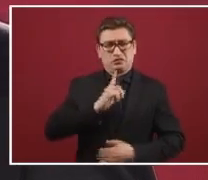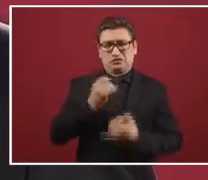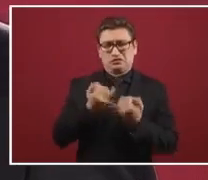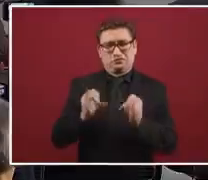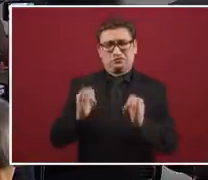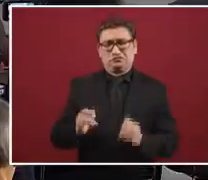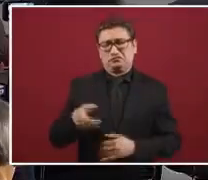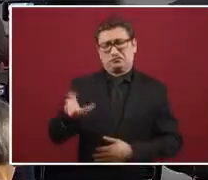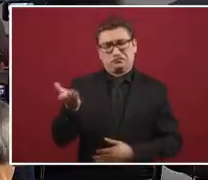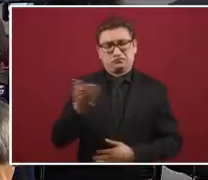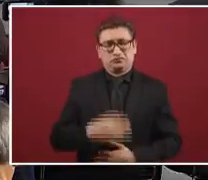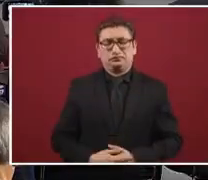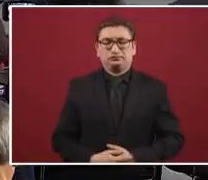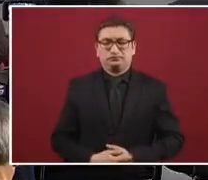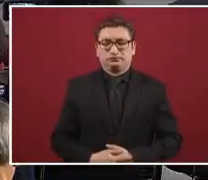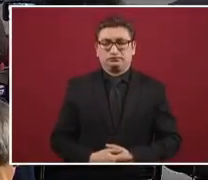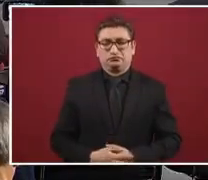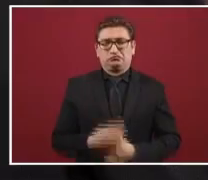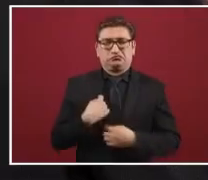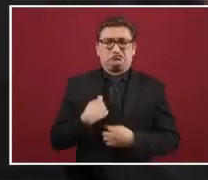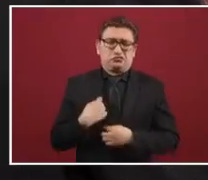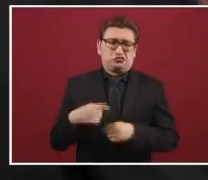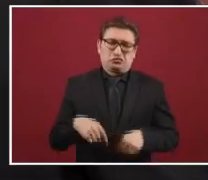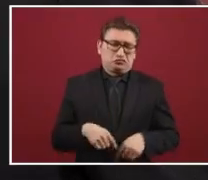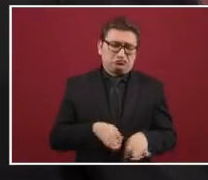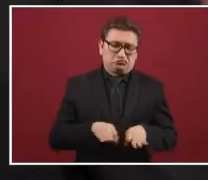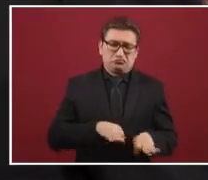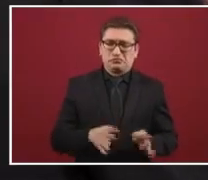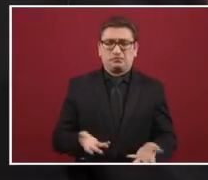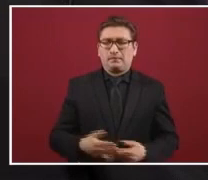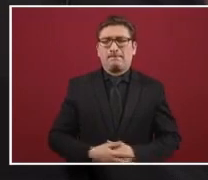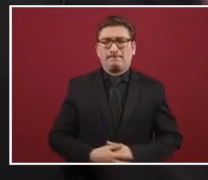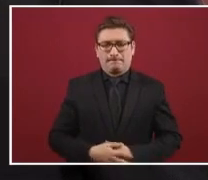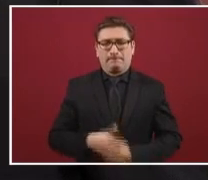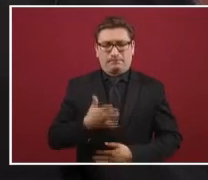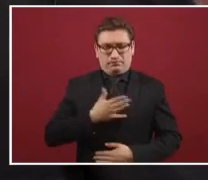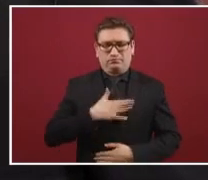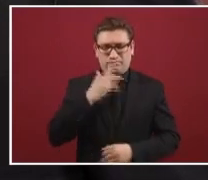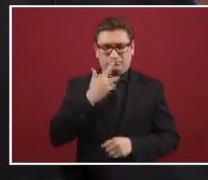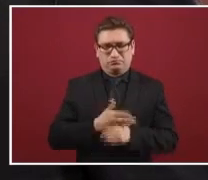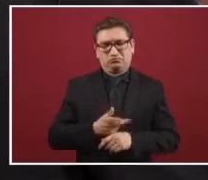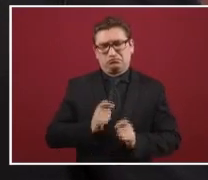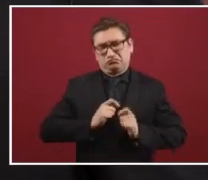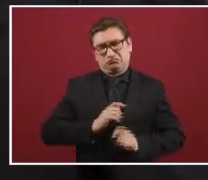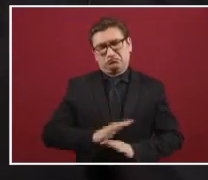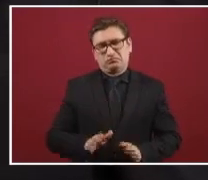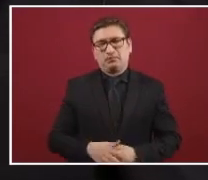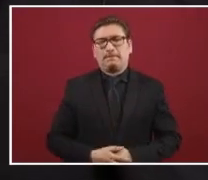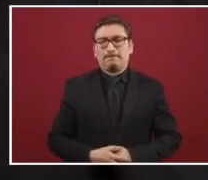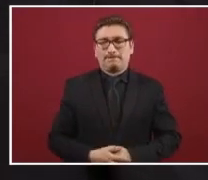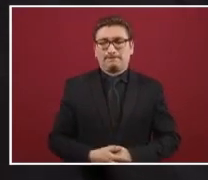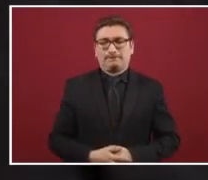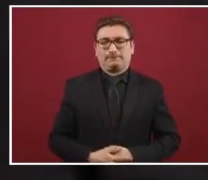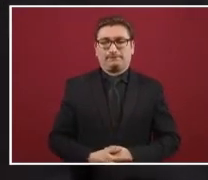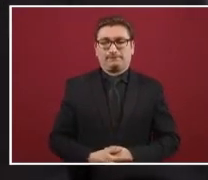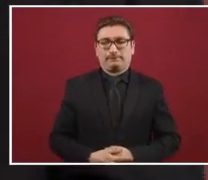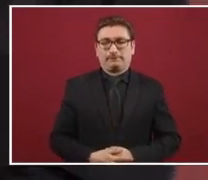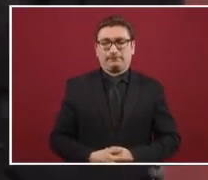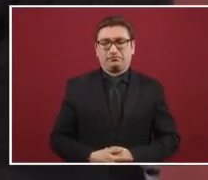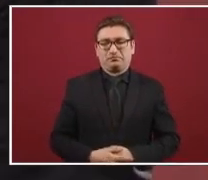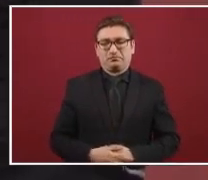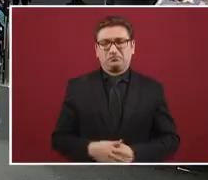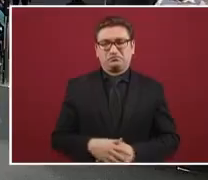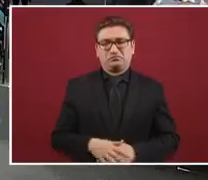independiente, y yo en lo propio, en lo que me corresponde, en esta tarea.